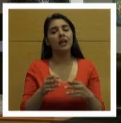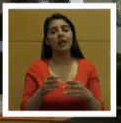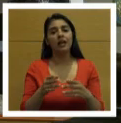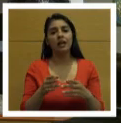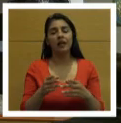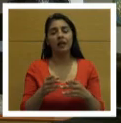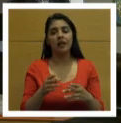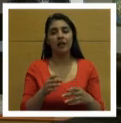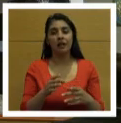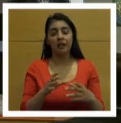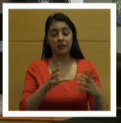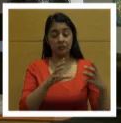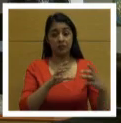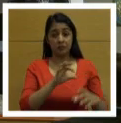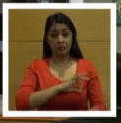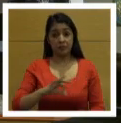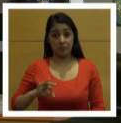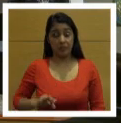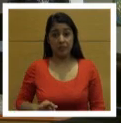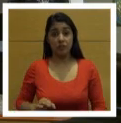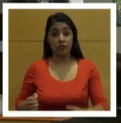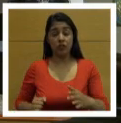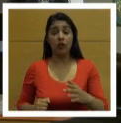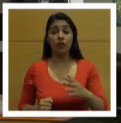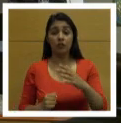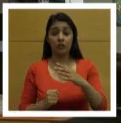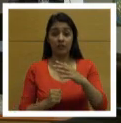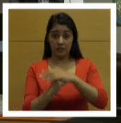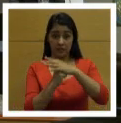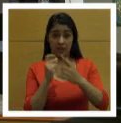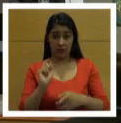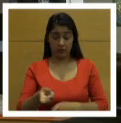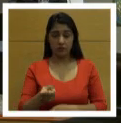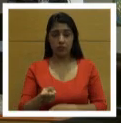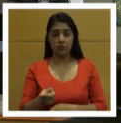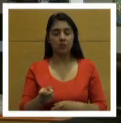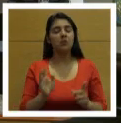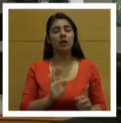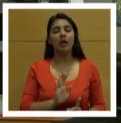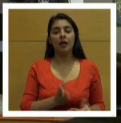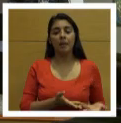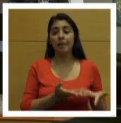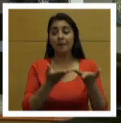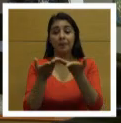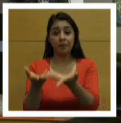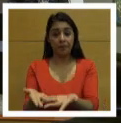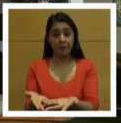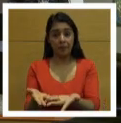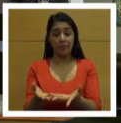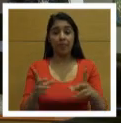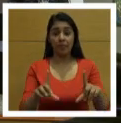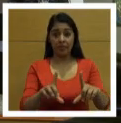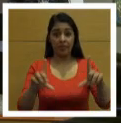del ministro de la Excelentísima Corte Suprema, don Lamberto Cisternas, de la obra